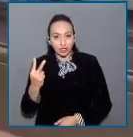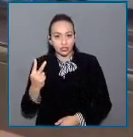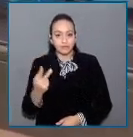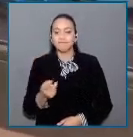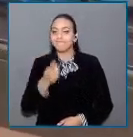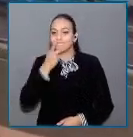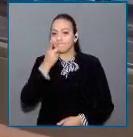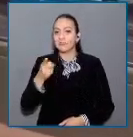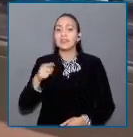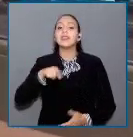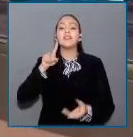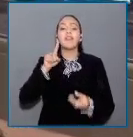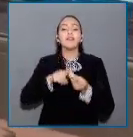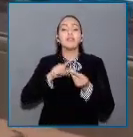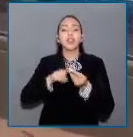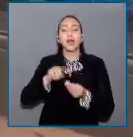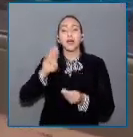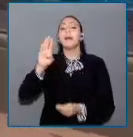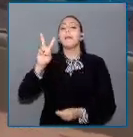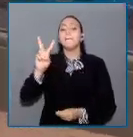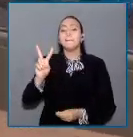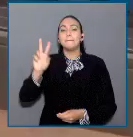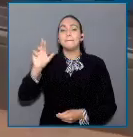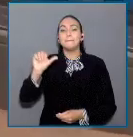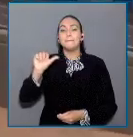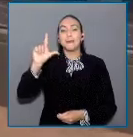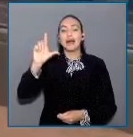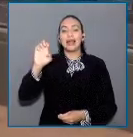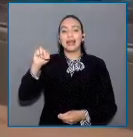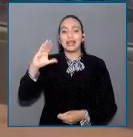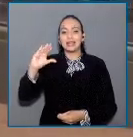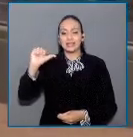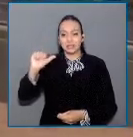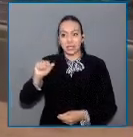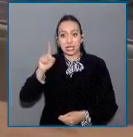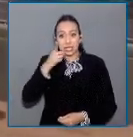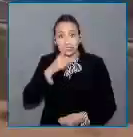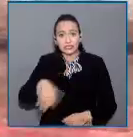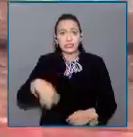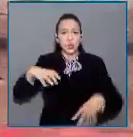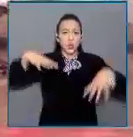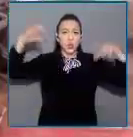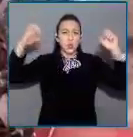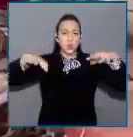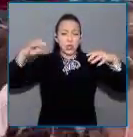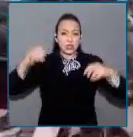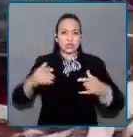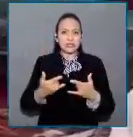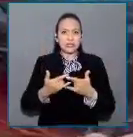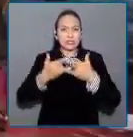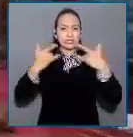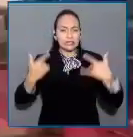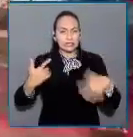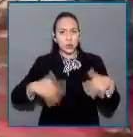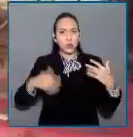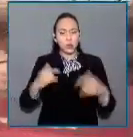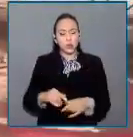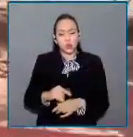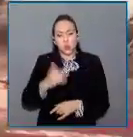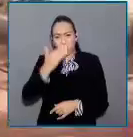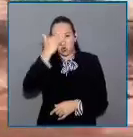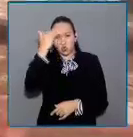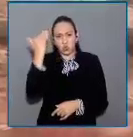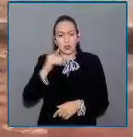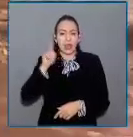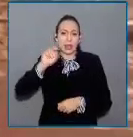de Valencia. Incluso se considera el desastre más mortal en las últimas décadas en España.